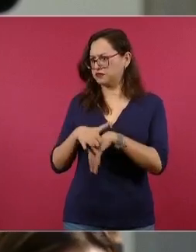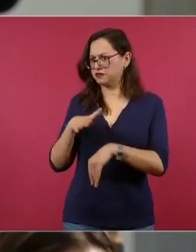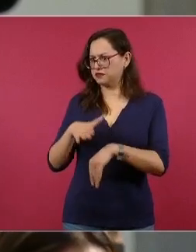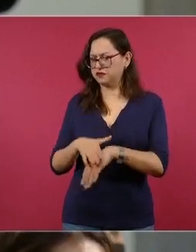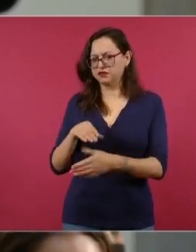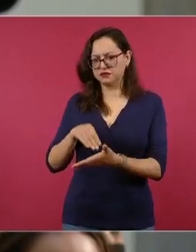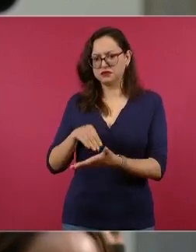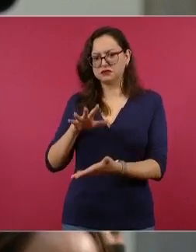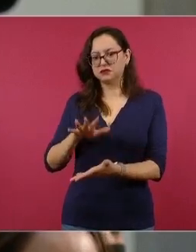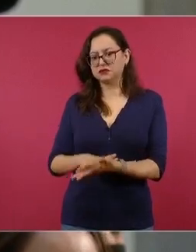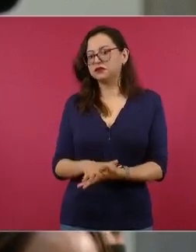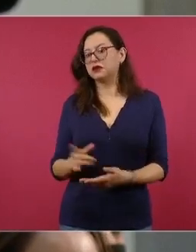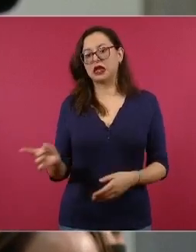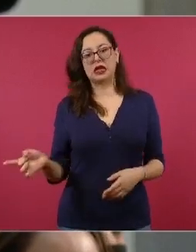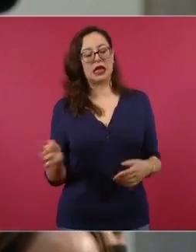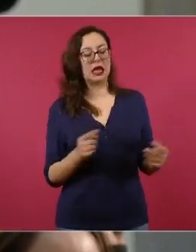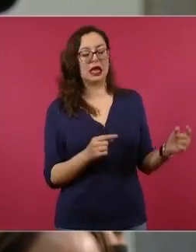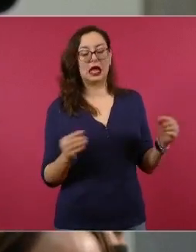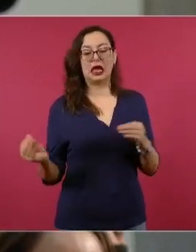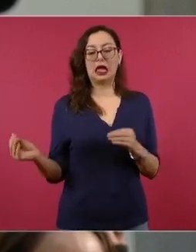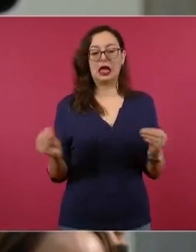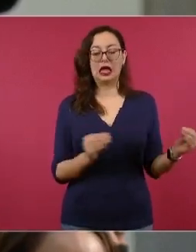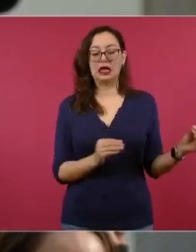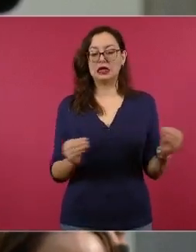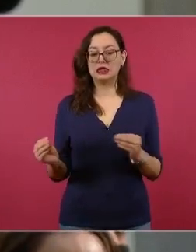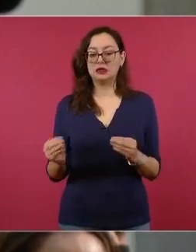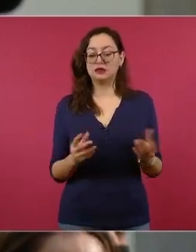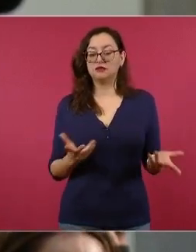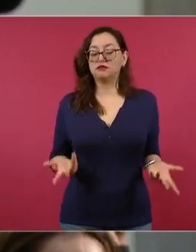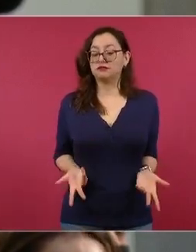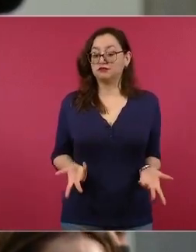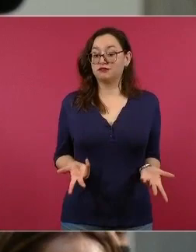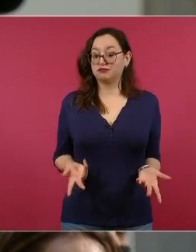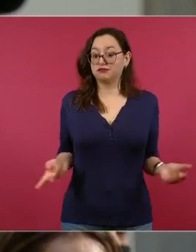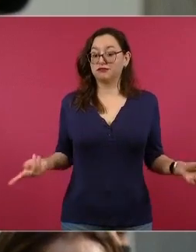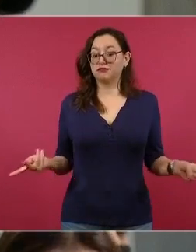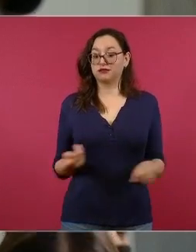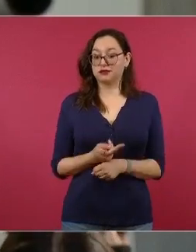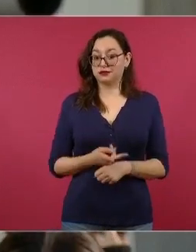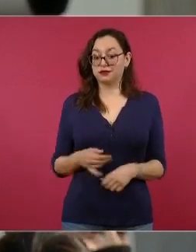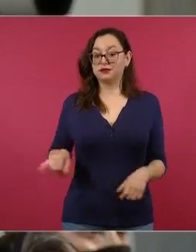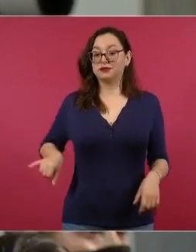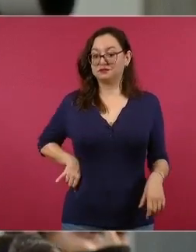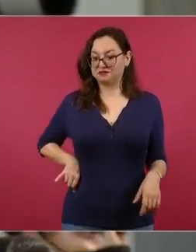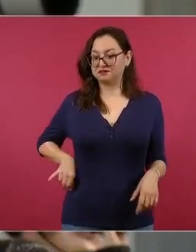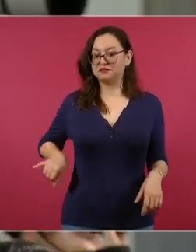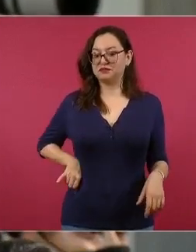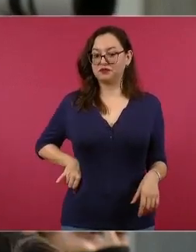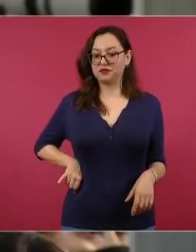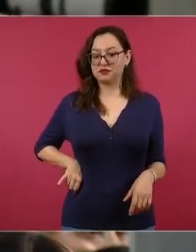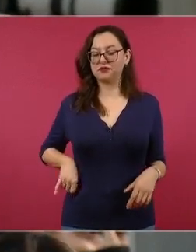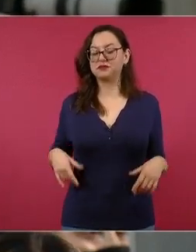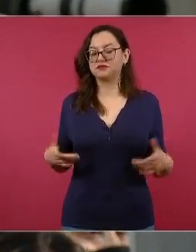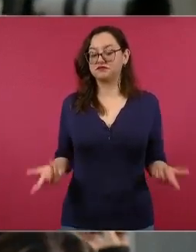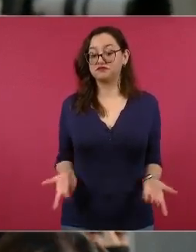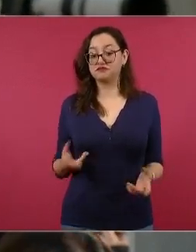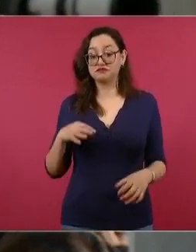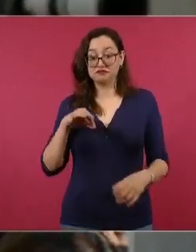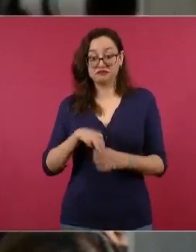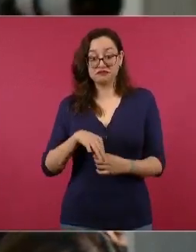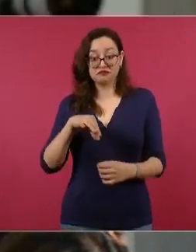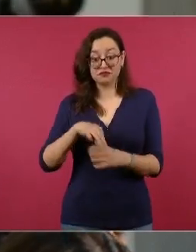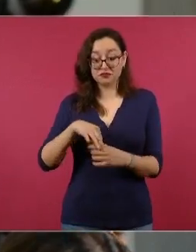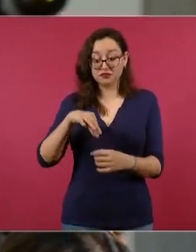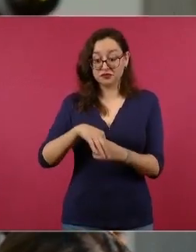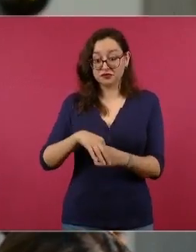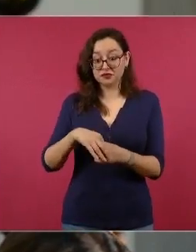Sonora. Entonces aquí hay una discusión muy interesante al respecto de qué es lo más importante dentro de un proceso electoral, es